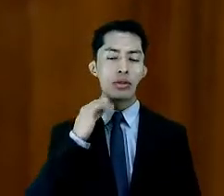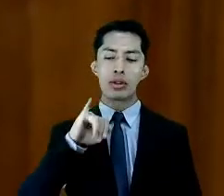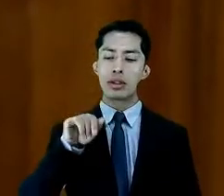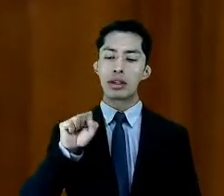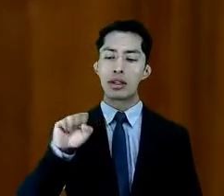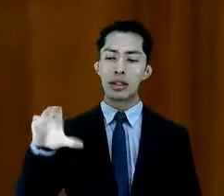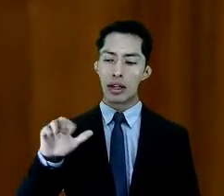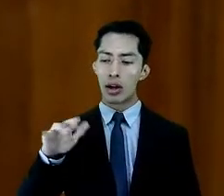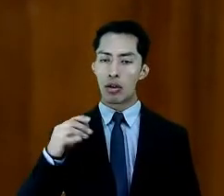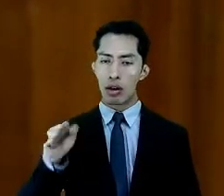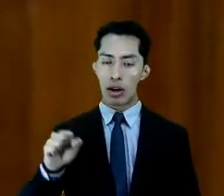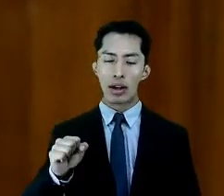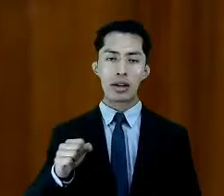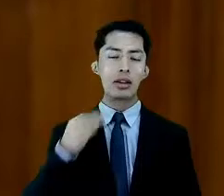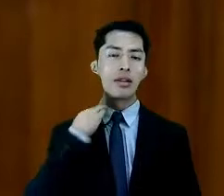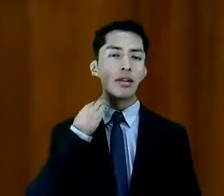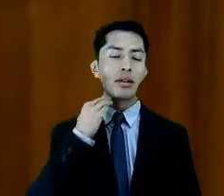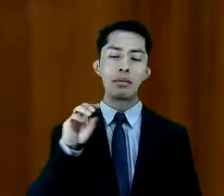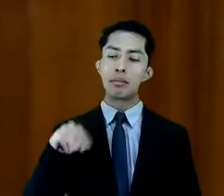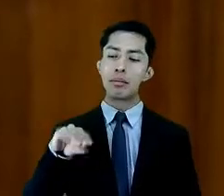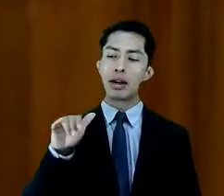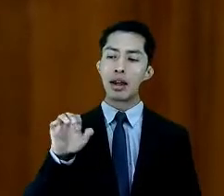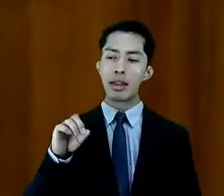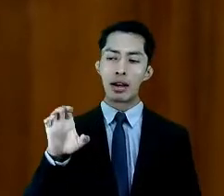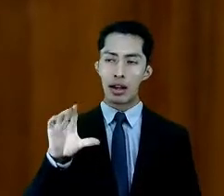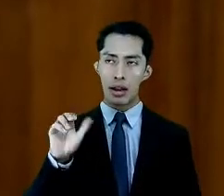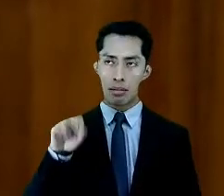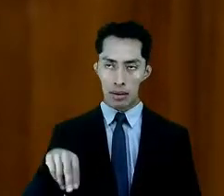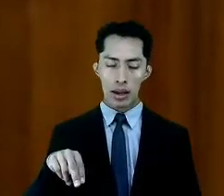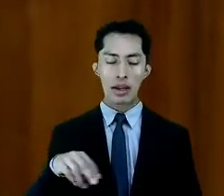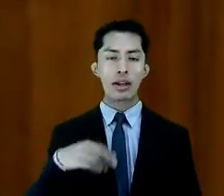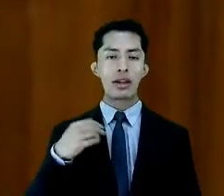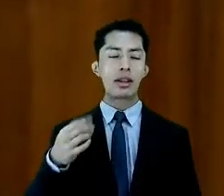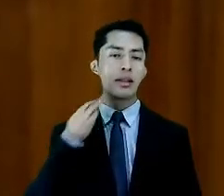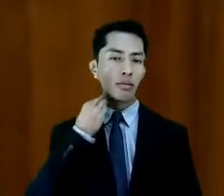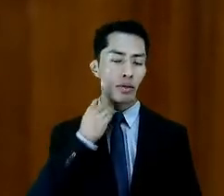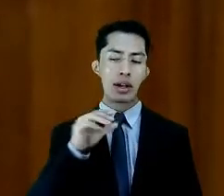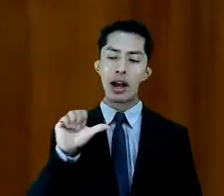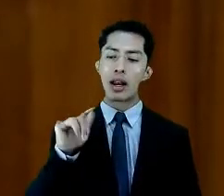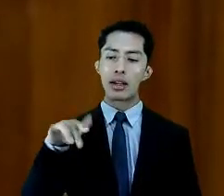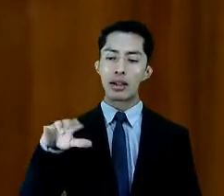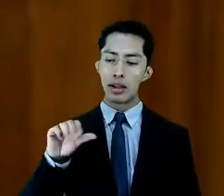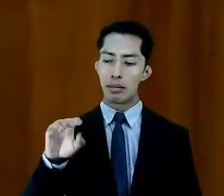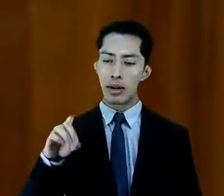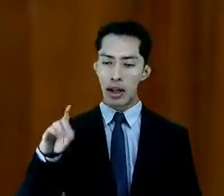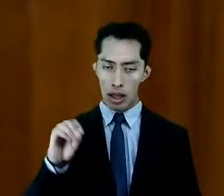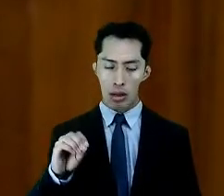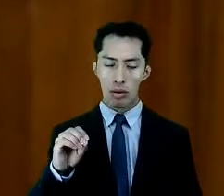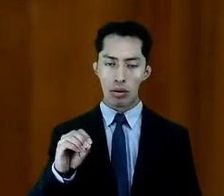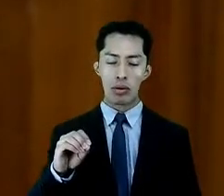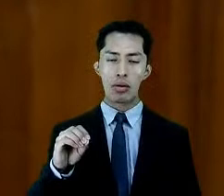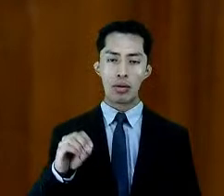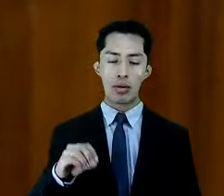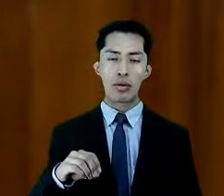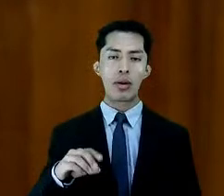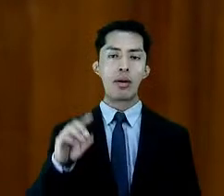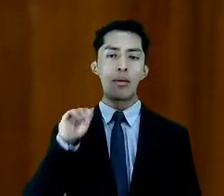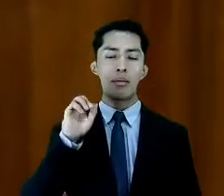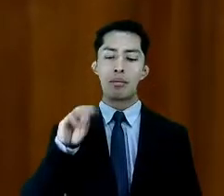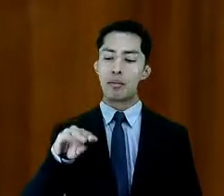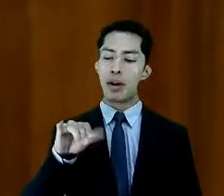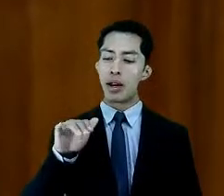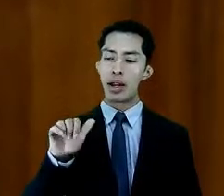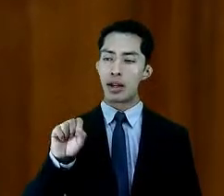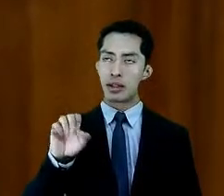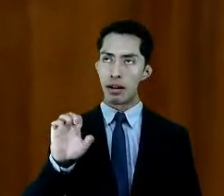Yanet Rojas Hernández, diputada María del Carmen de la Rosa Mendoza, diputada Alicia Mercado Moreno, diputada María Isabel Sánchez